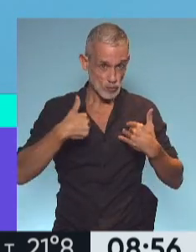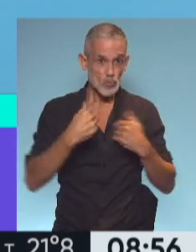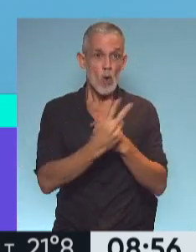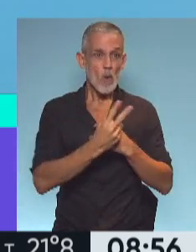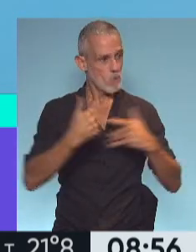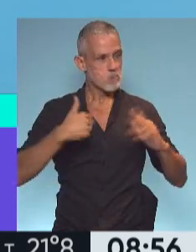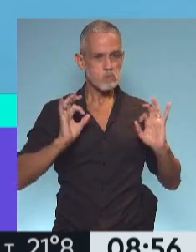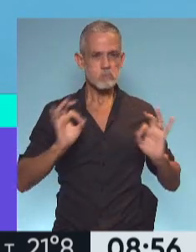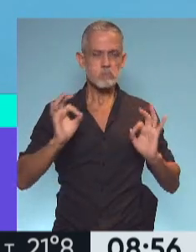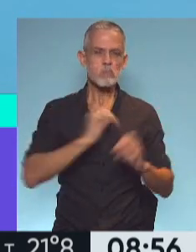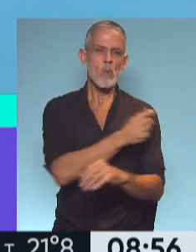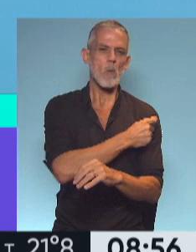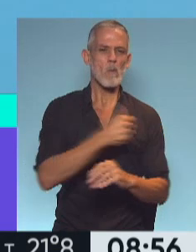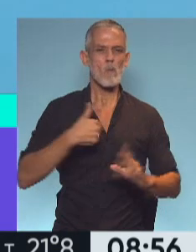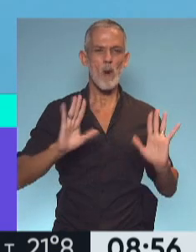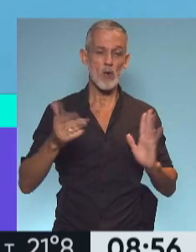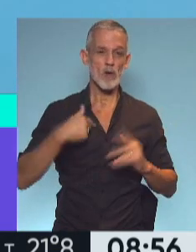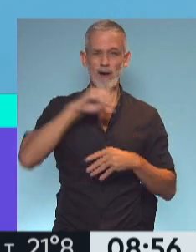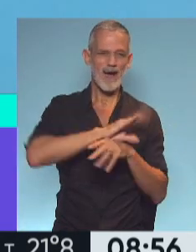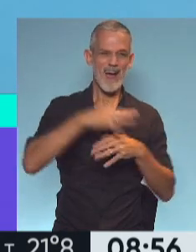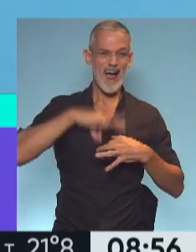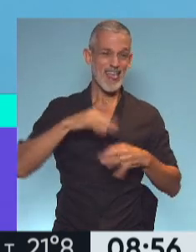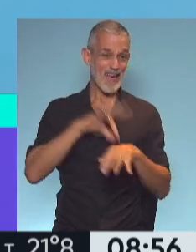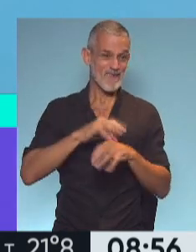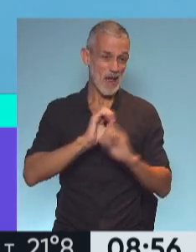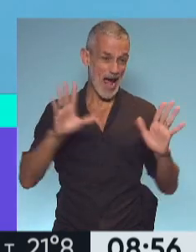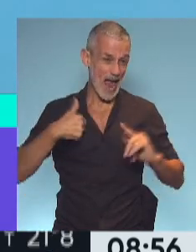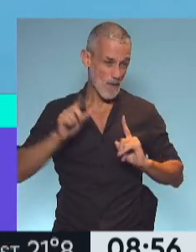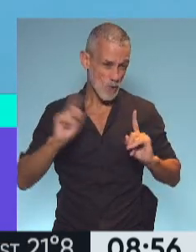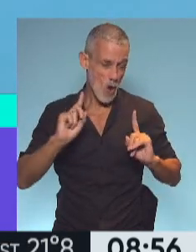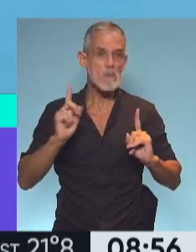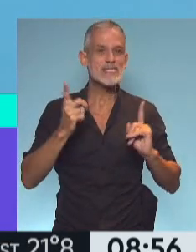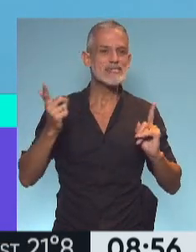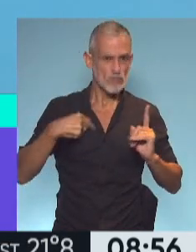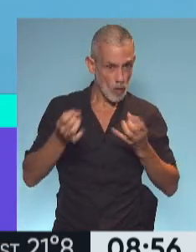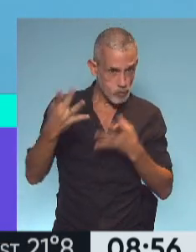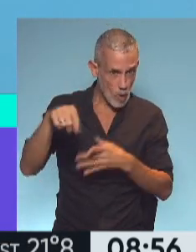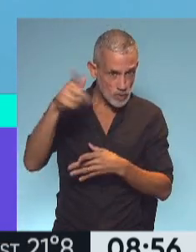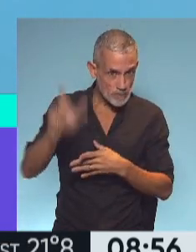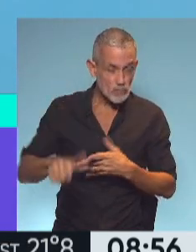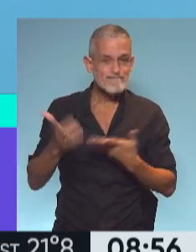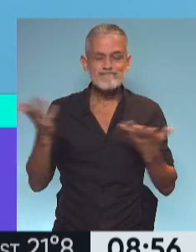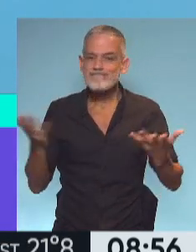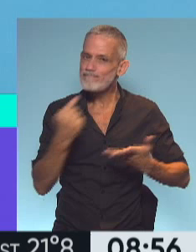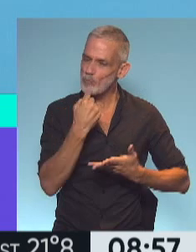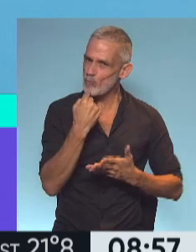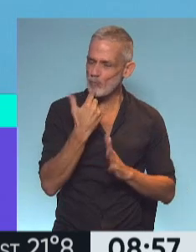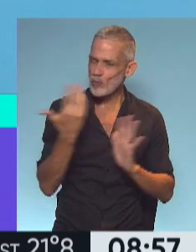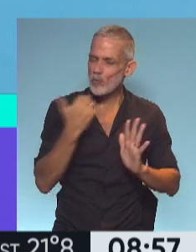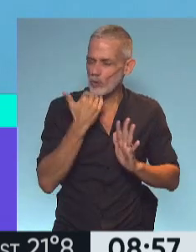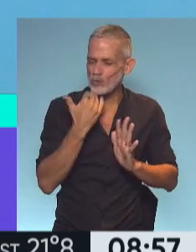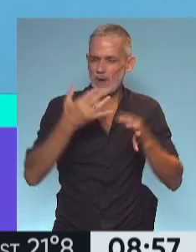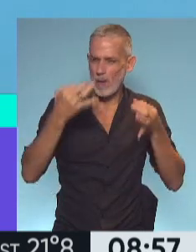tengamos menos posibilidad de tener enfermedad grave, podemos transmitirlo, eso todavía no se sabe. Así